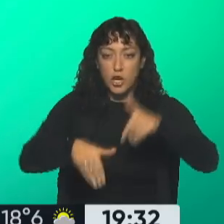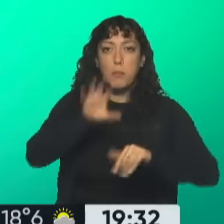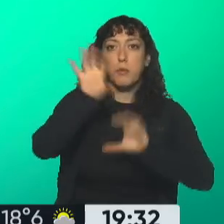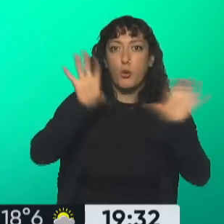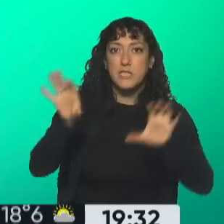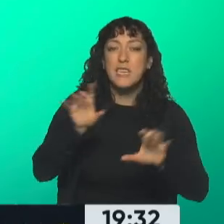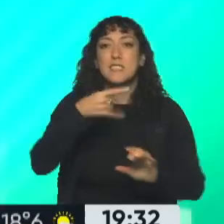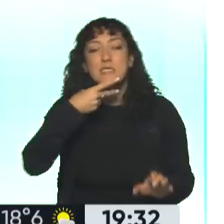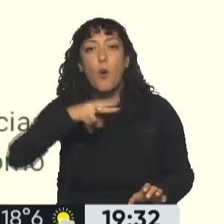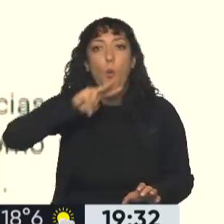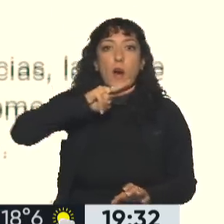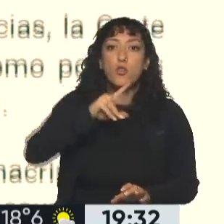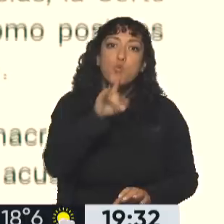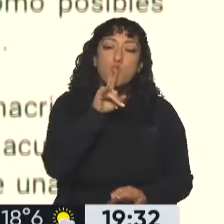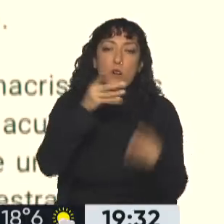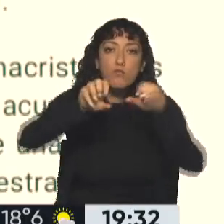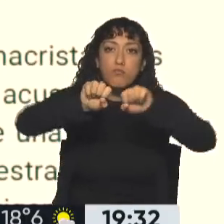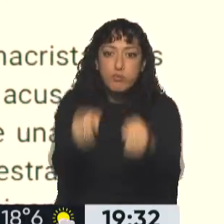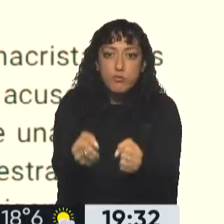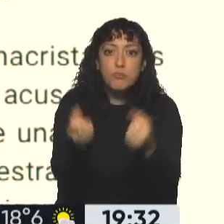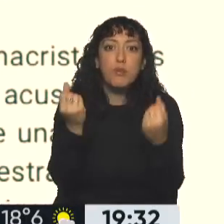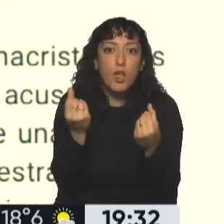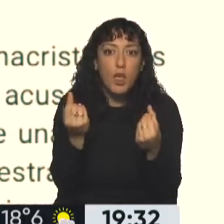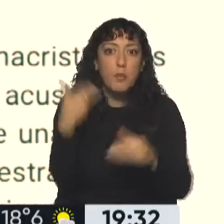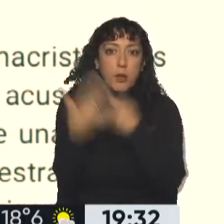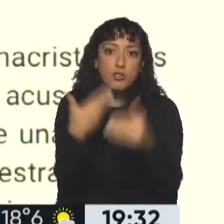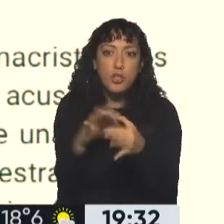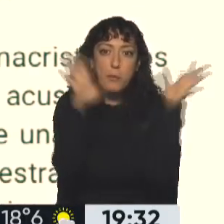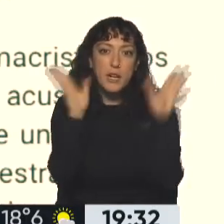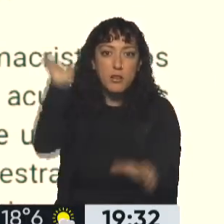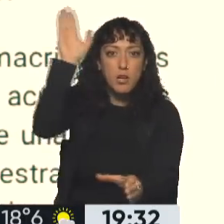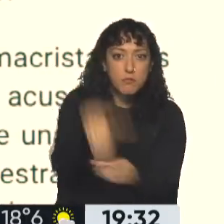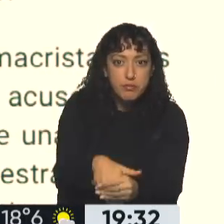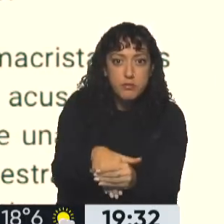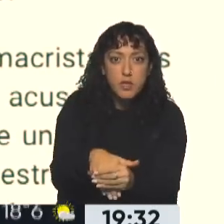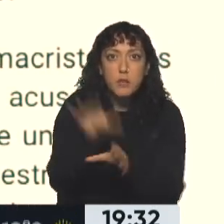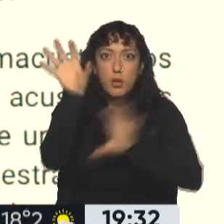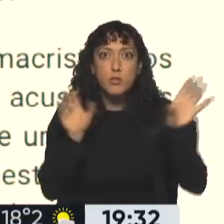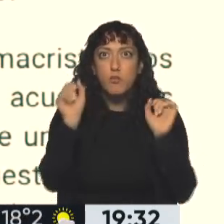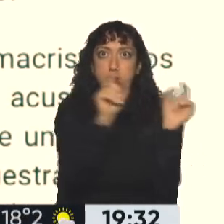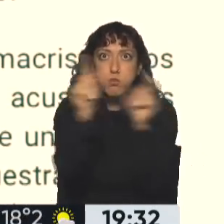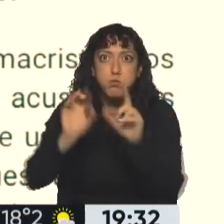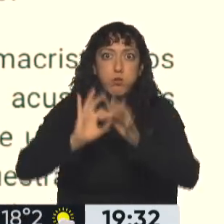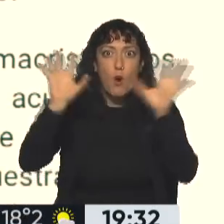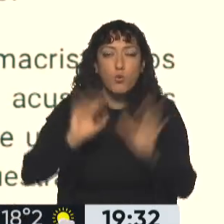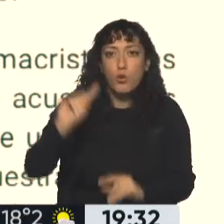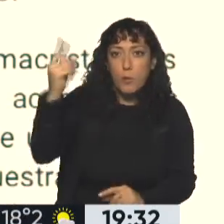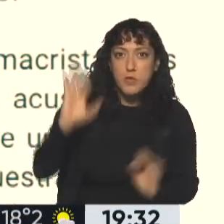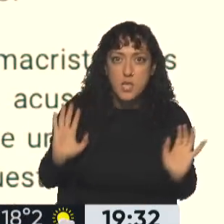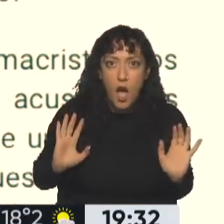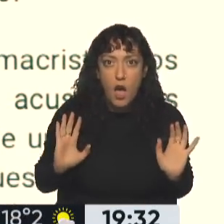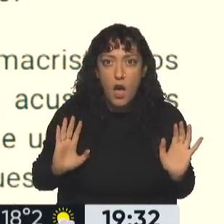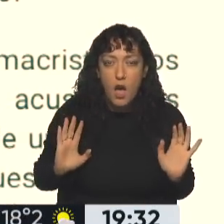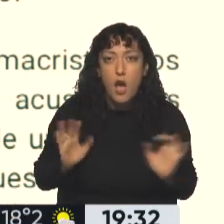provincias de San Juan y Tucumán. En una clara intromisión en el proceso democrático y la autonomía de las provincias, la Corte Suprema se